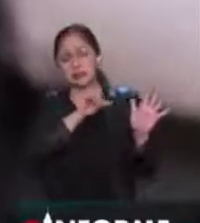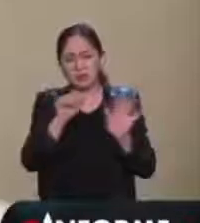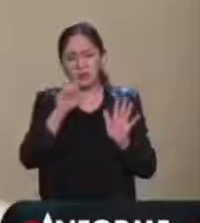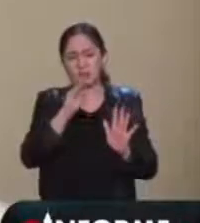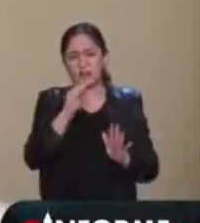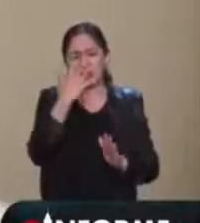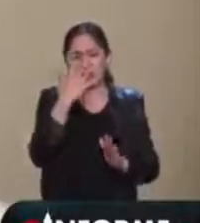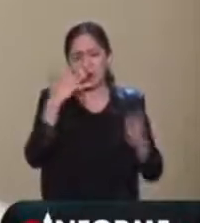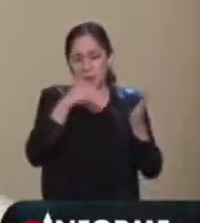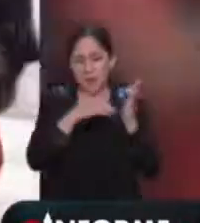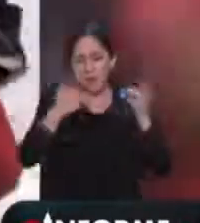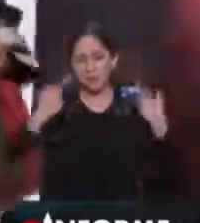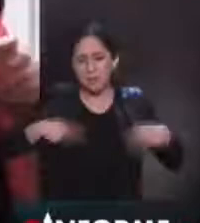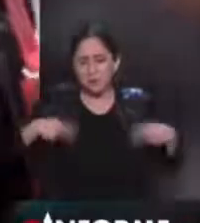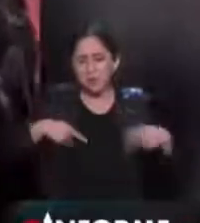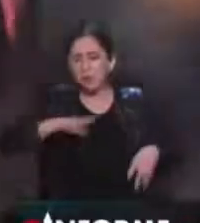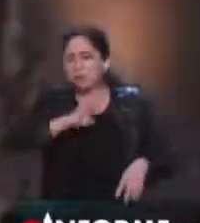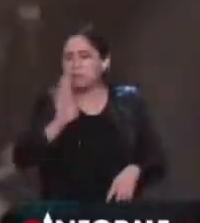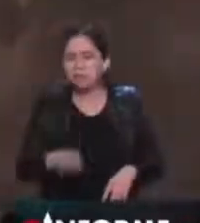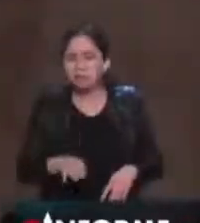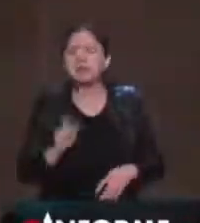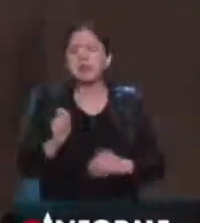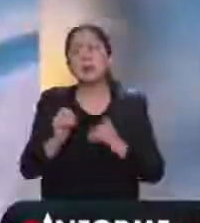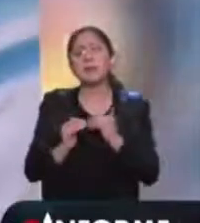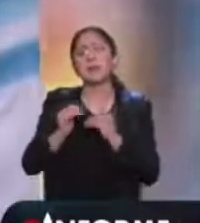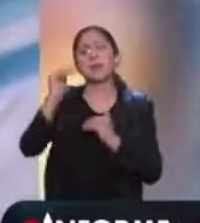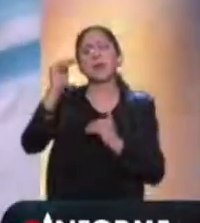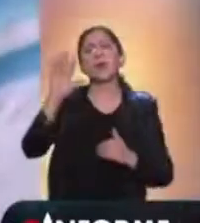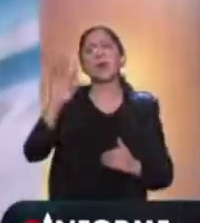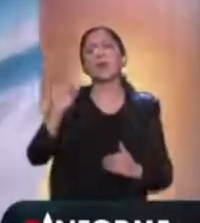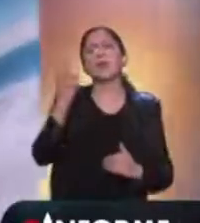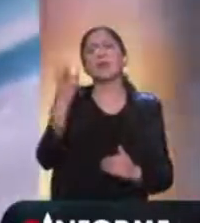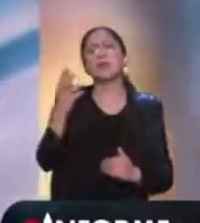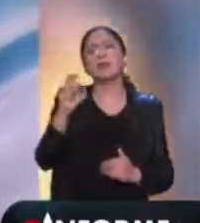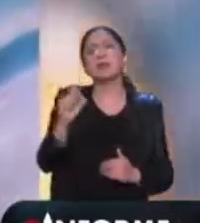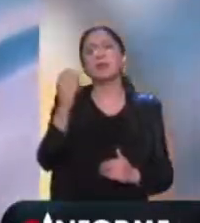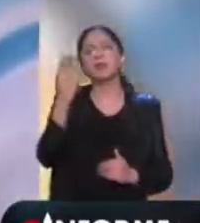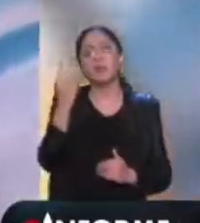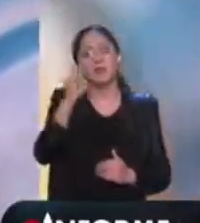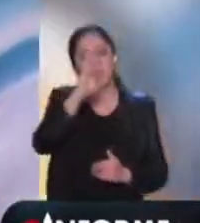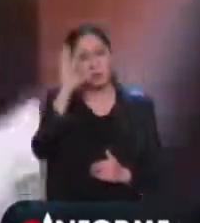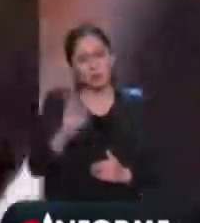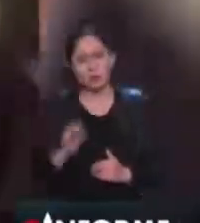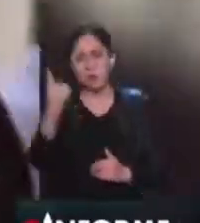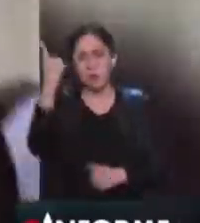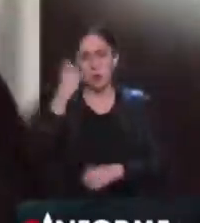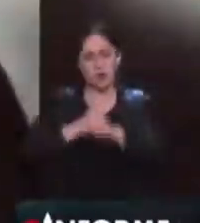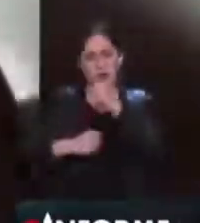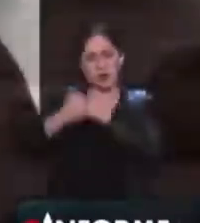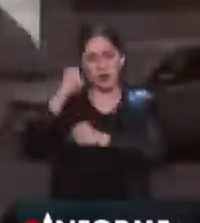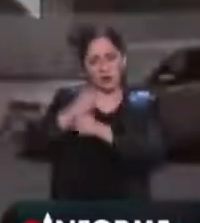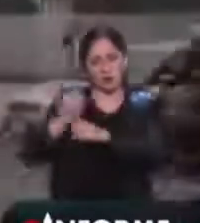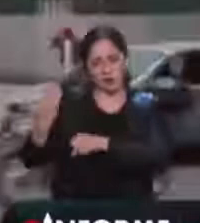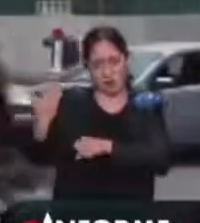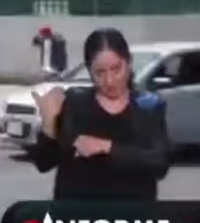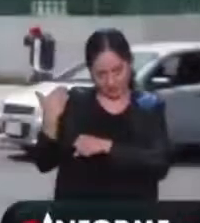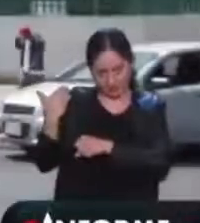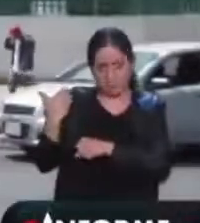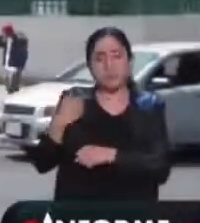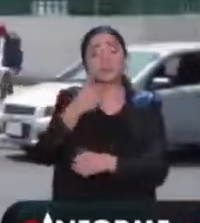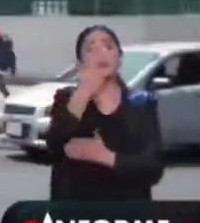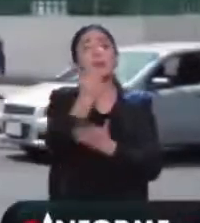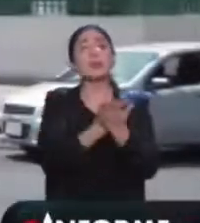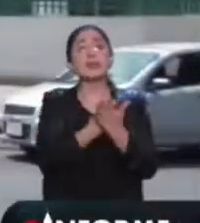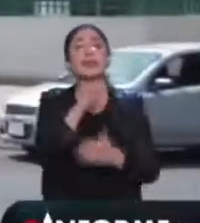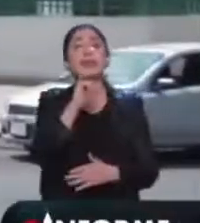605.633 pérdidas humanas, lo que representa un incremento de 43.9% con respecto al año pasado. El informe del INEGI también mostró cómo